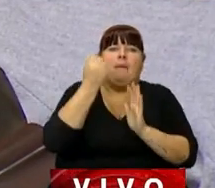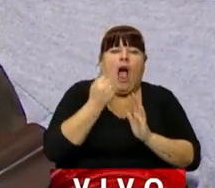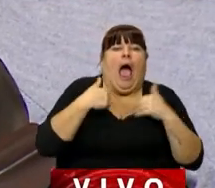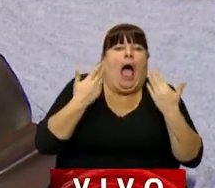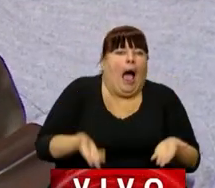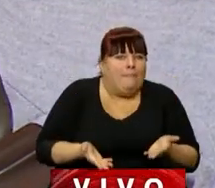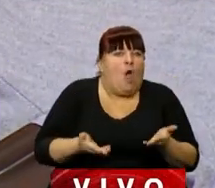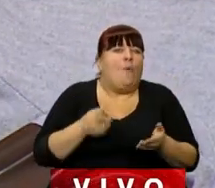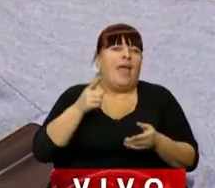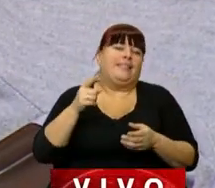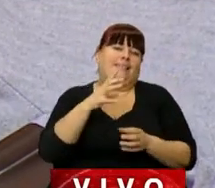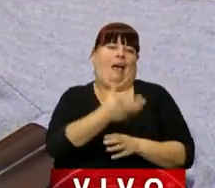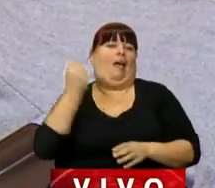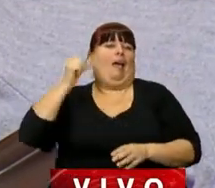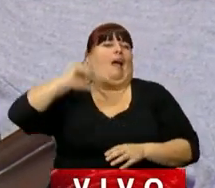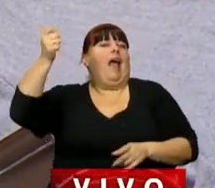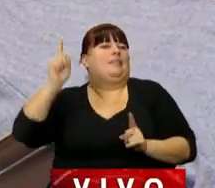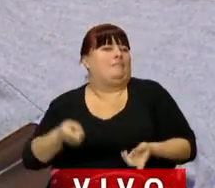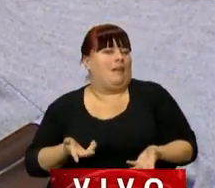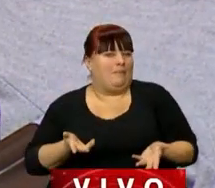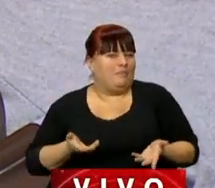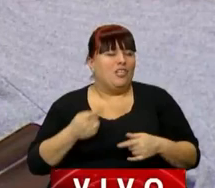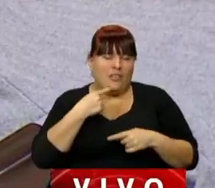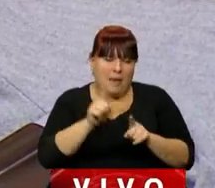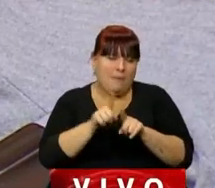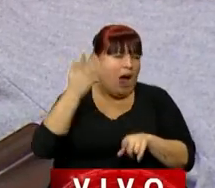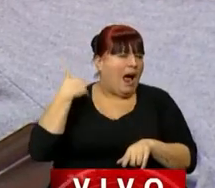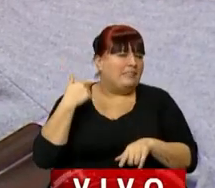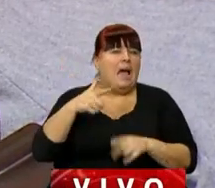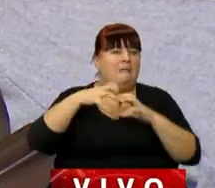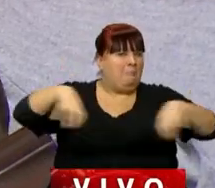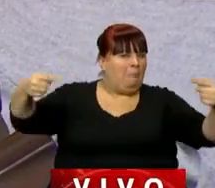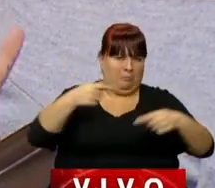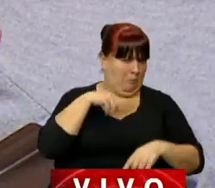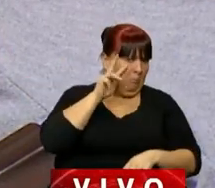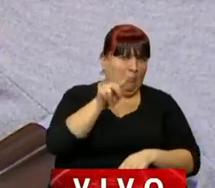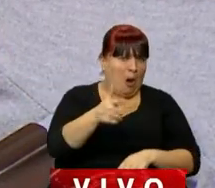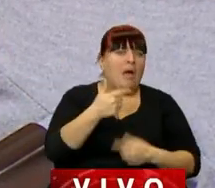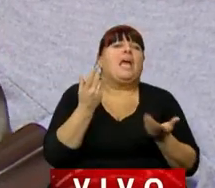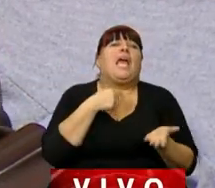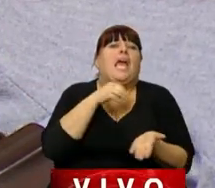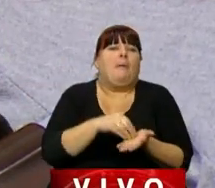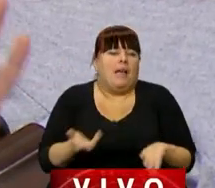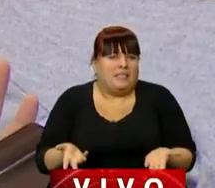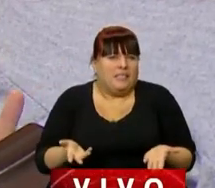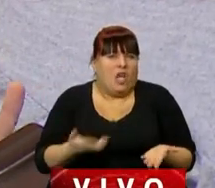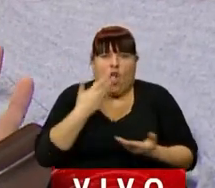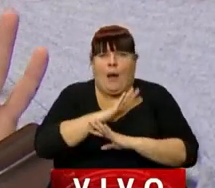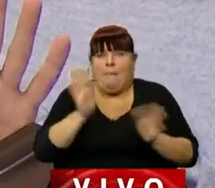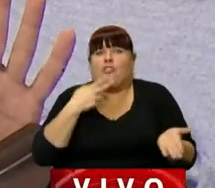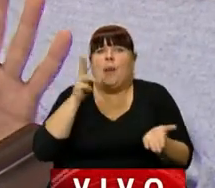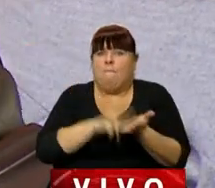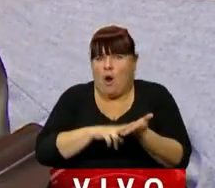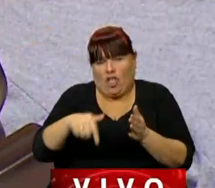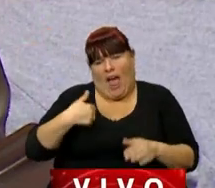aprovechan para llevarse una tajada más como dije acá no se ve grieta yo no sé qué más quieren que no hable más de la